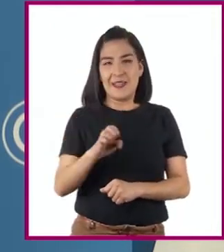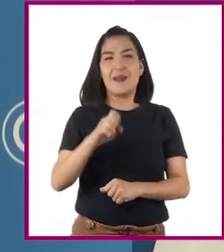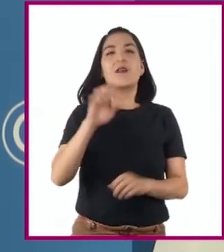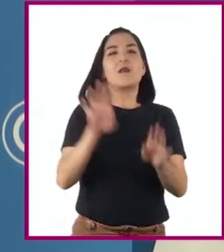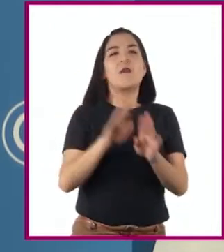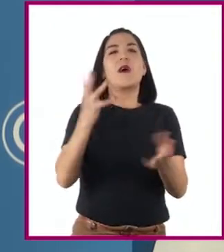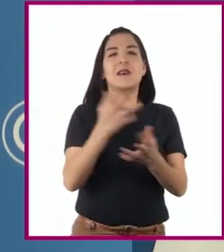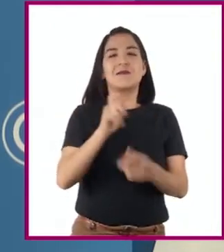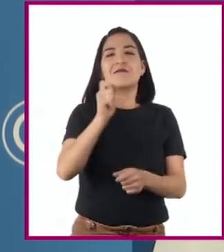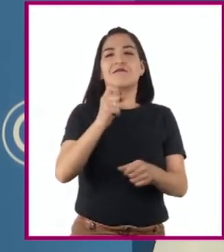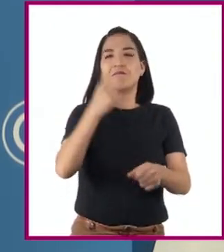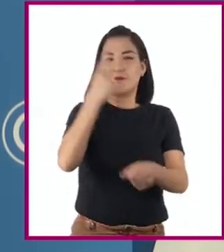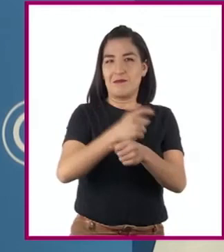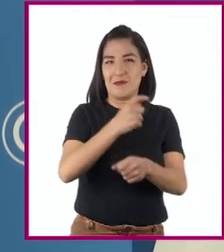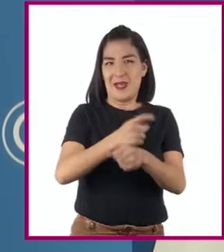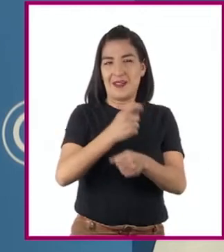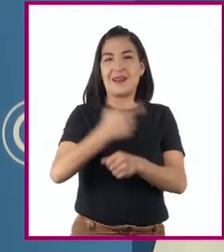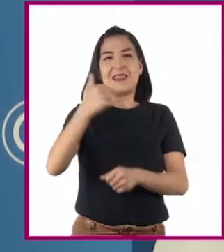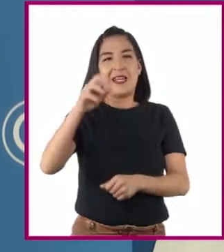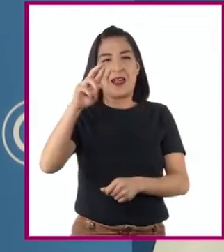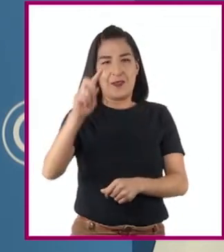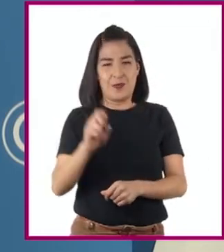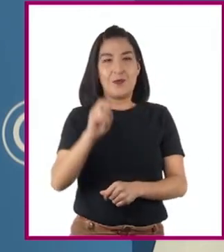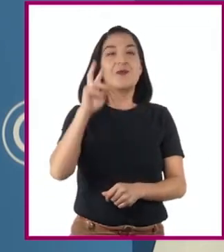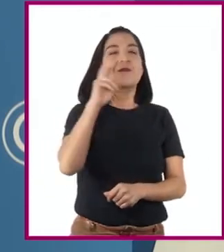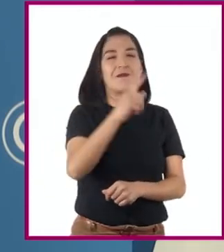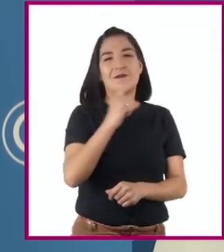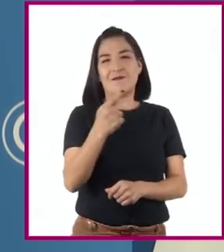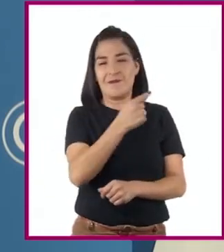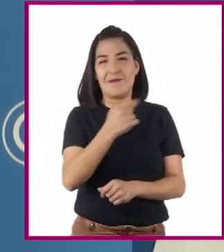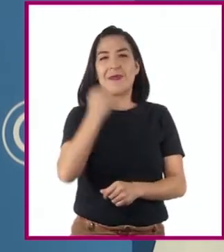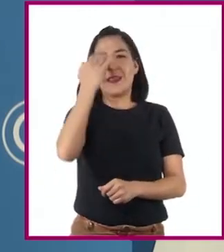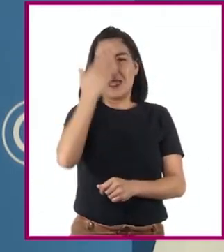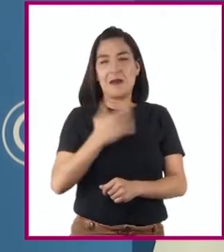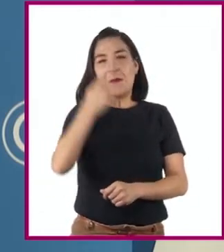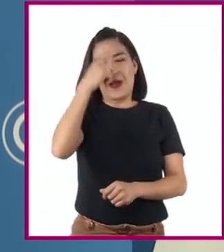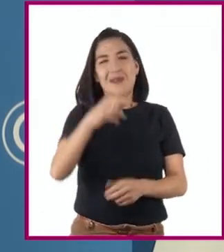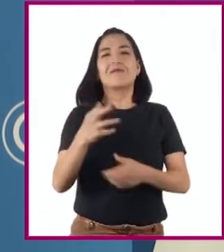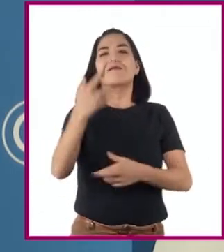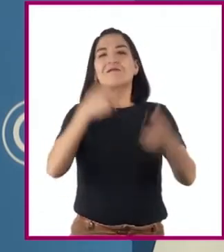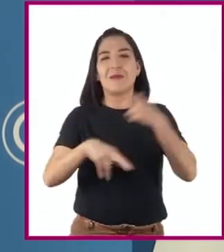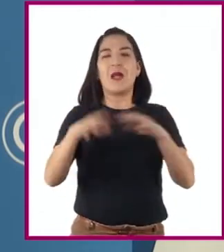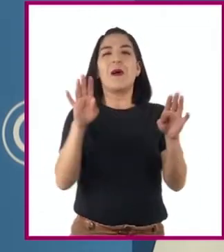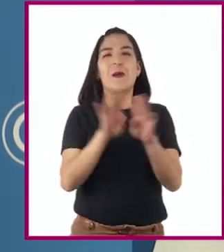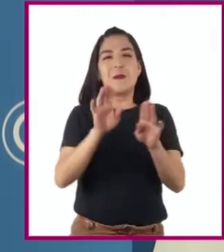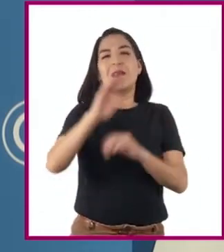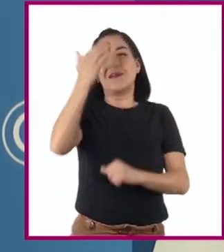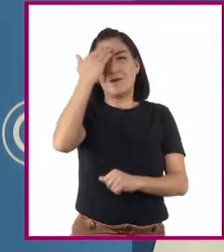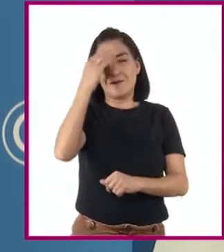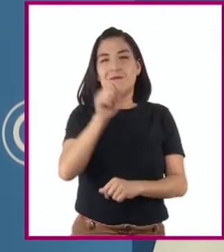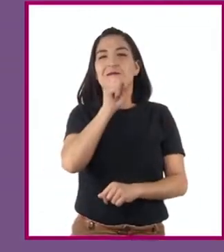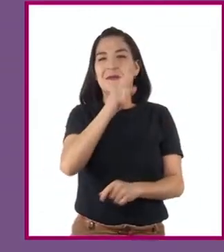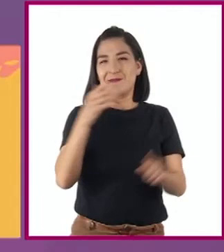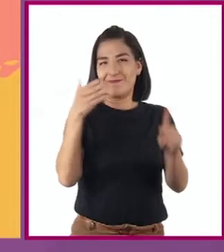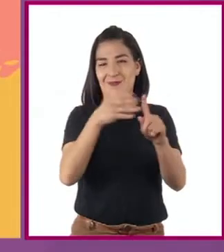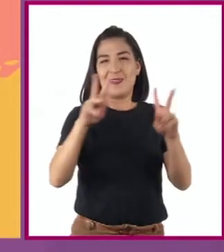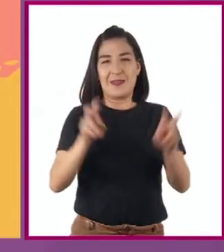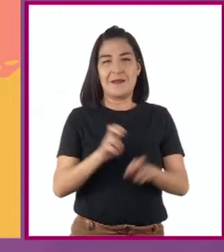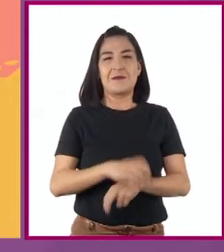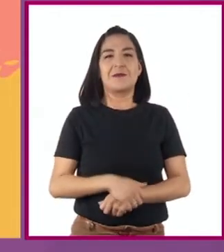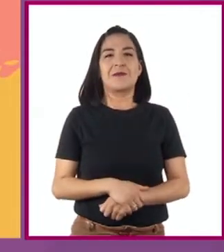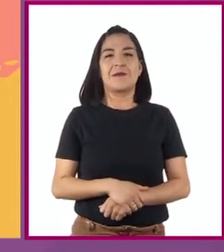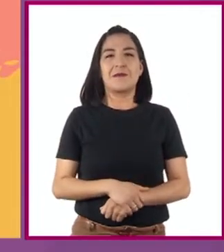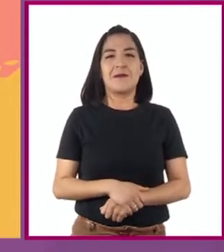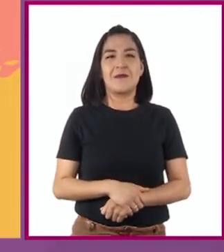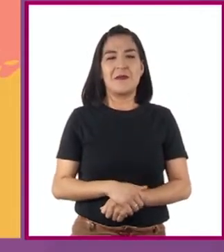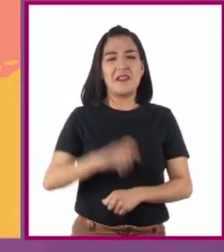de primer grado. Vamos a las siguientes diapositivas para recuperar nuestros conocimientos al respecto. ¿Qué